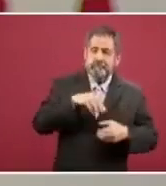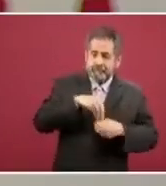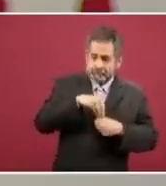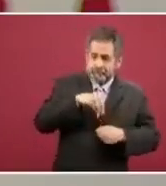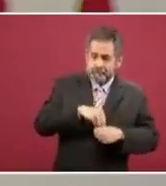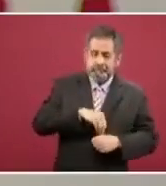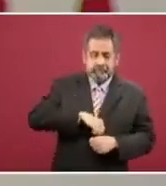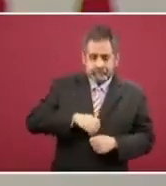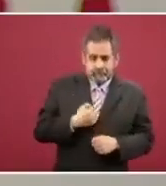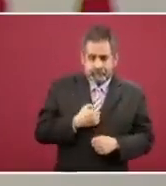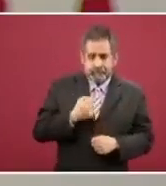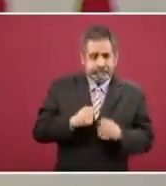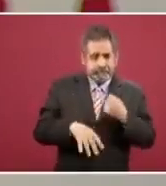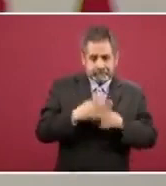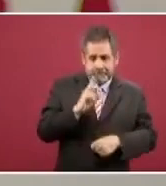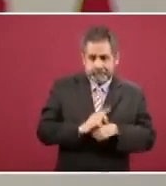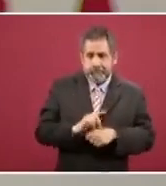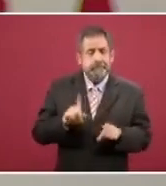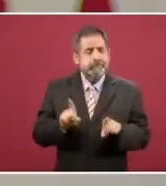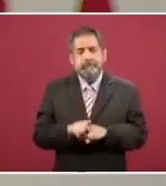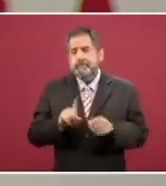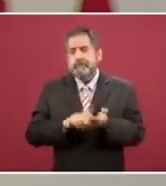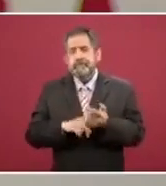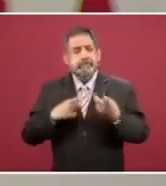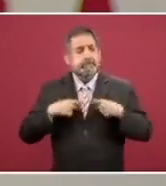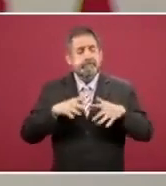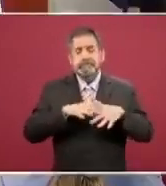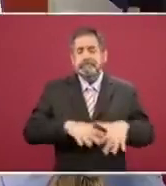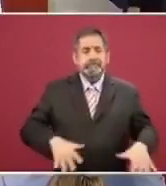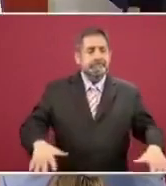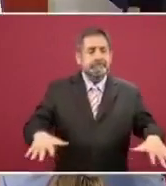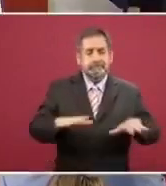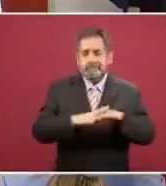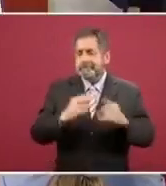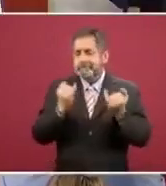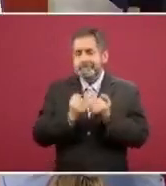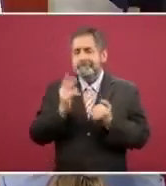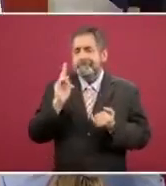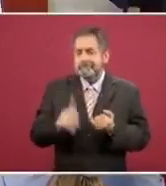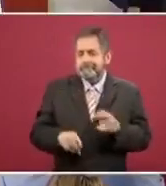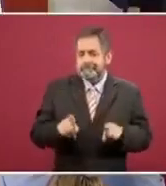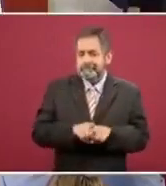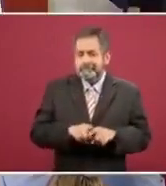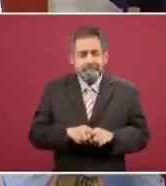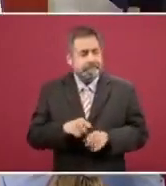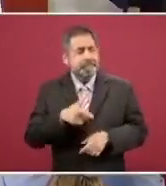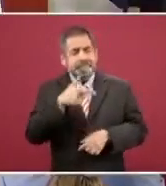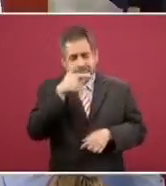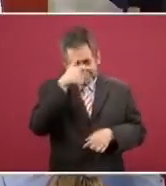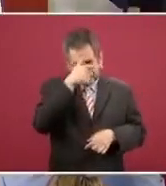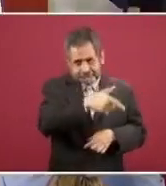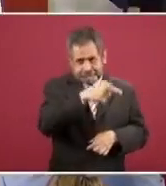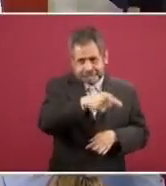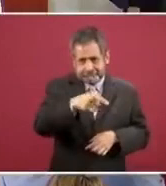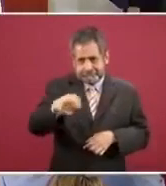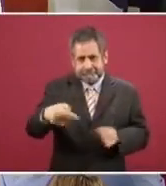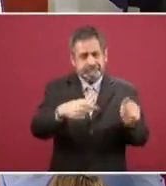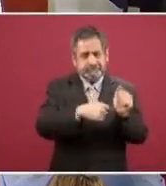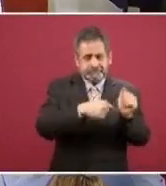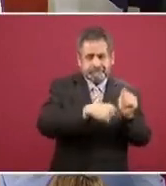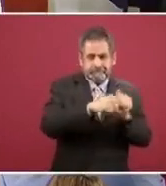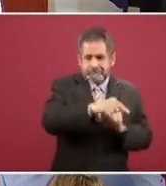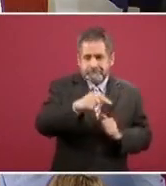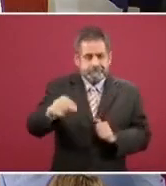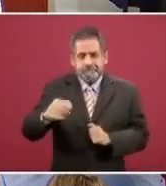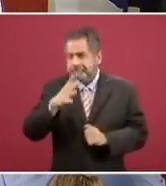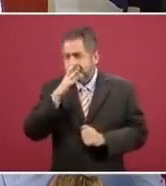lo mismo. Hay un periodo donde no hay manera de encontrar todos los casos existentes o todas las infecciones